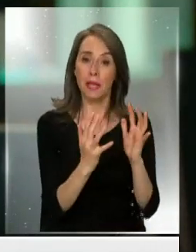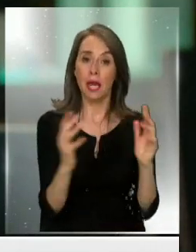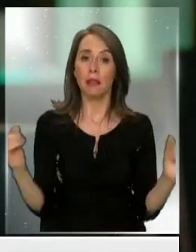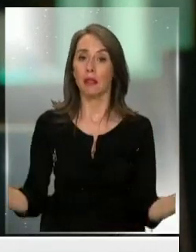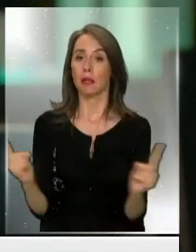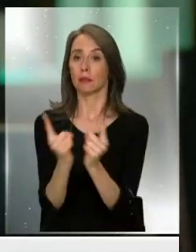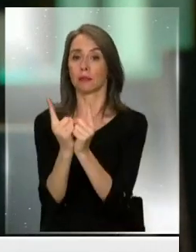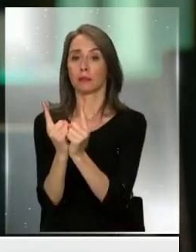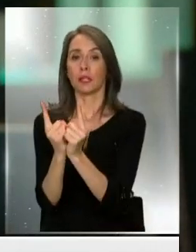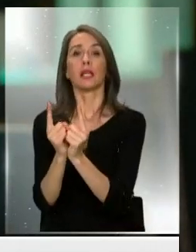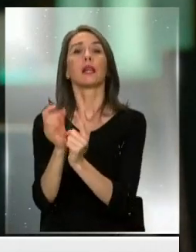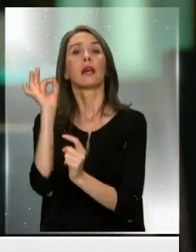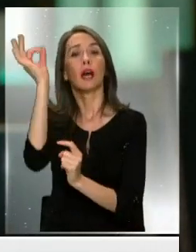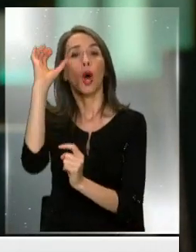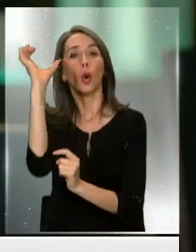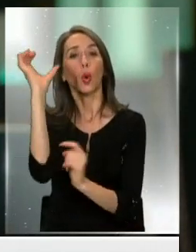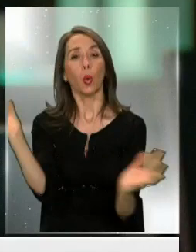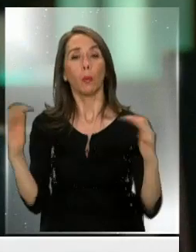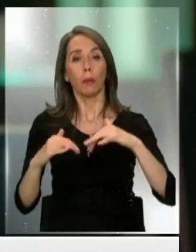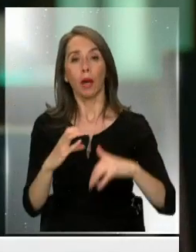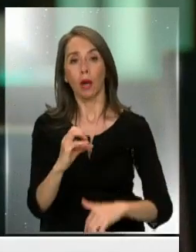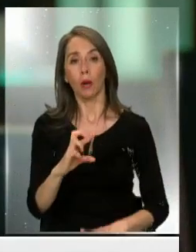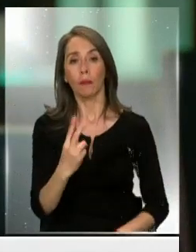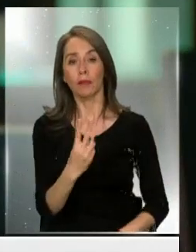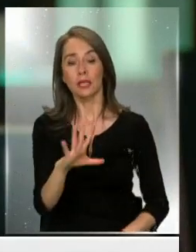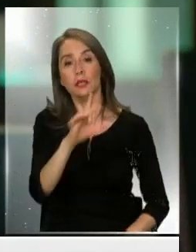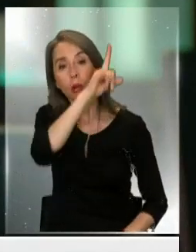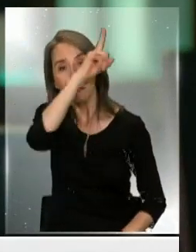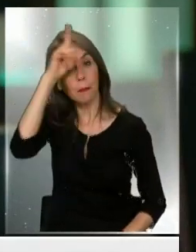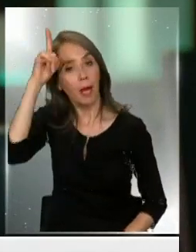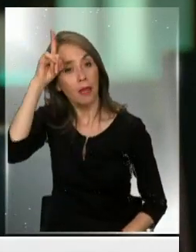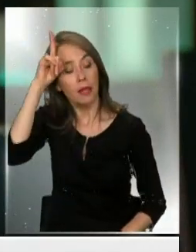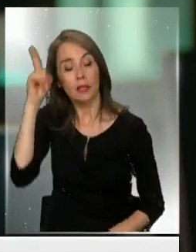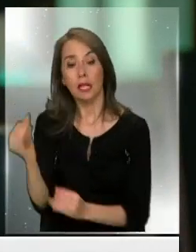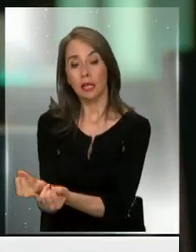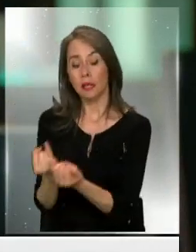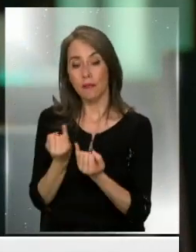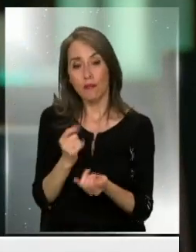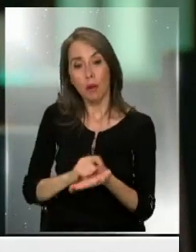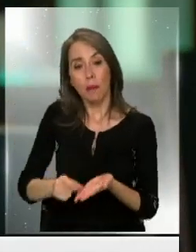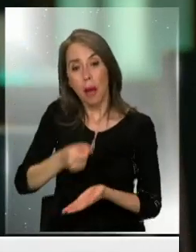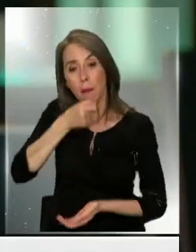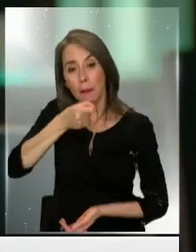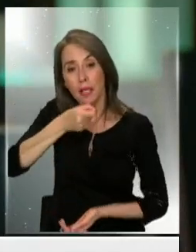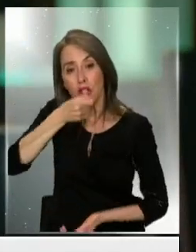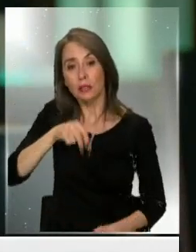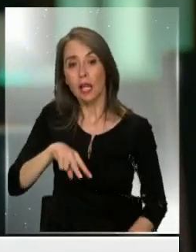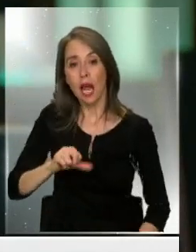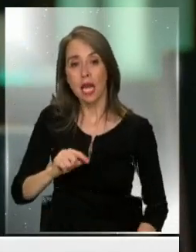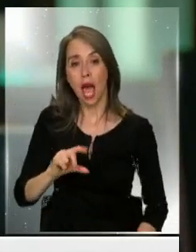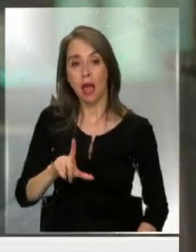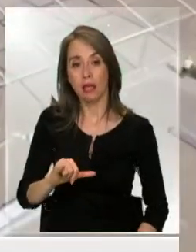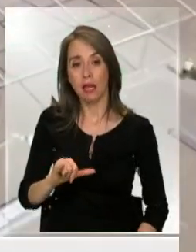el marco de la COP25 que se realiza en Madrid. Recibimos el informe de nuestra enviada especial, Natalie Gómez.